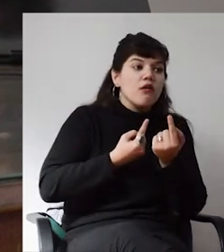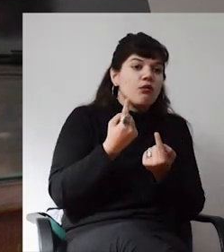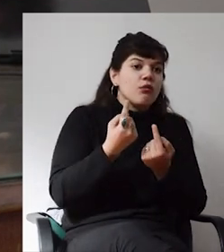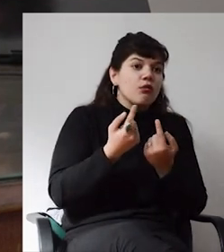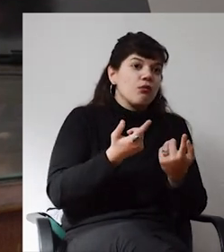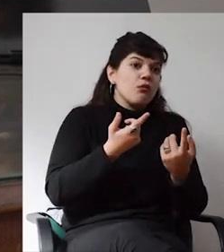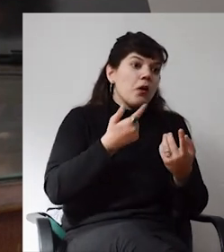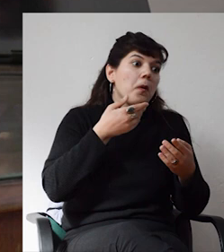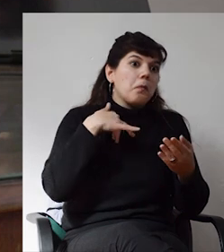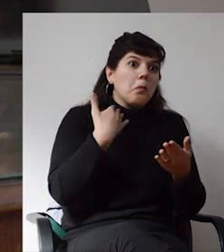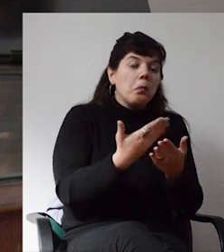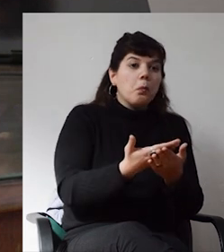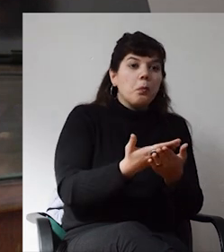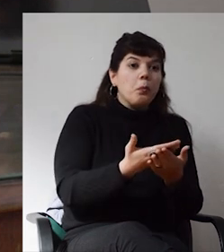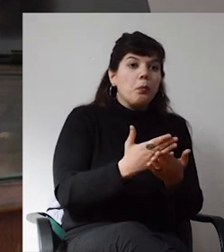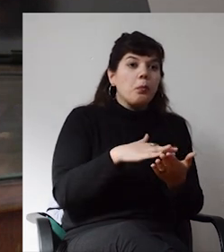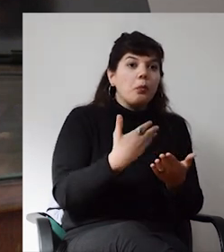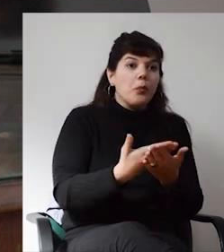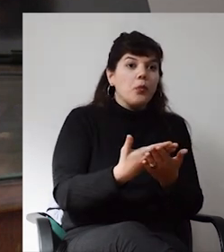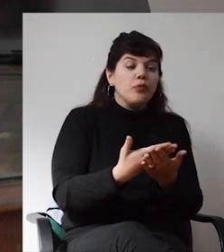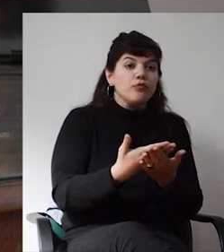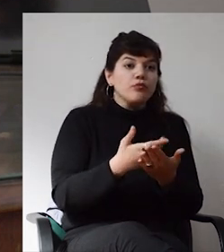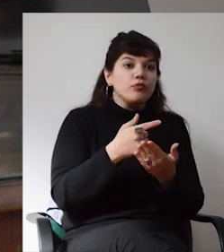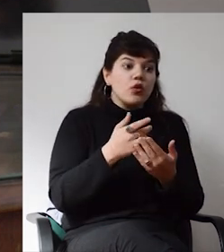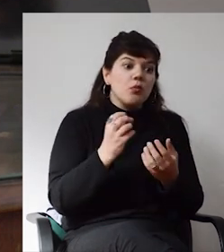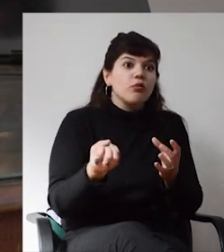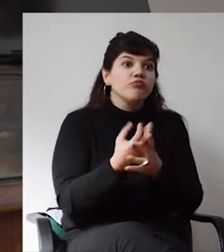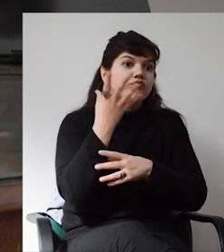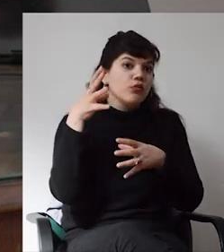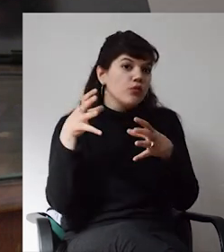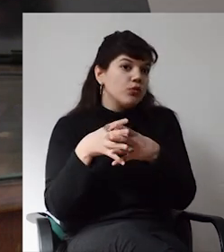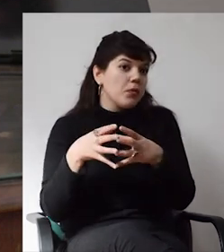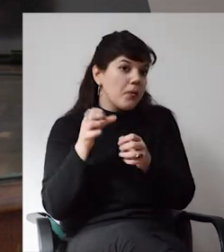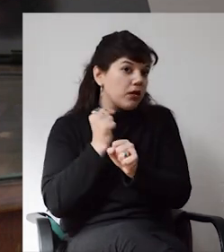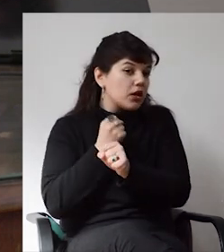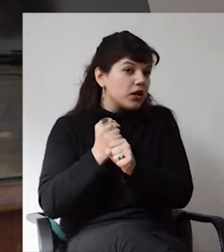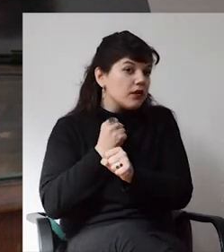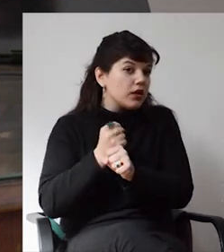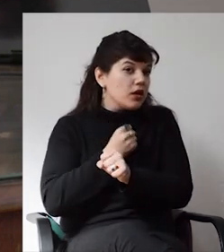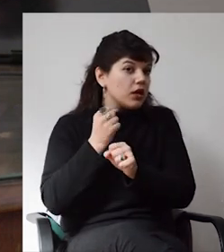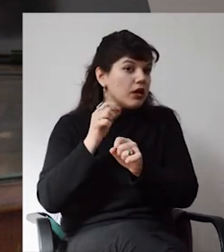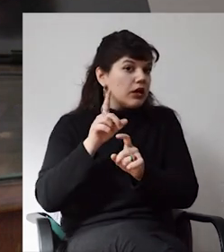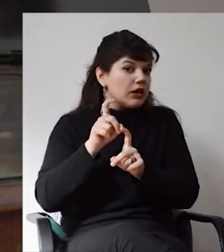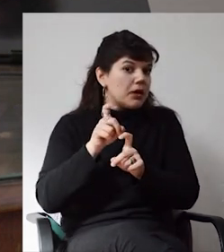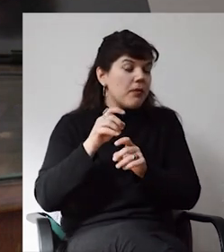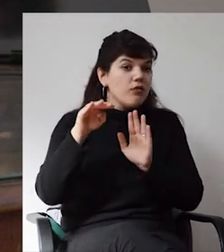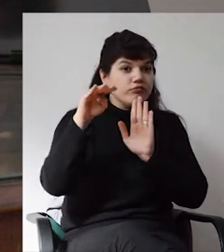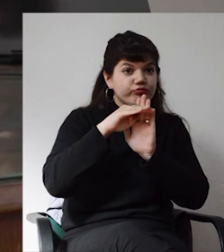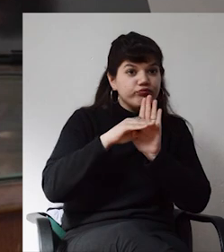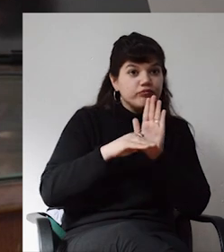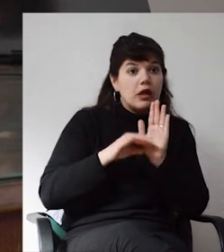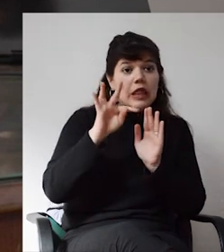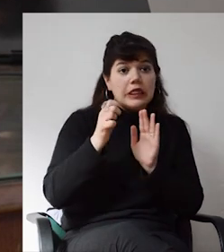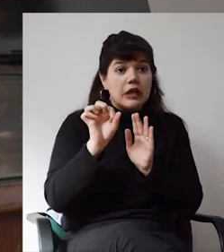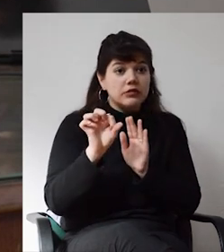estamos proponiendo la conformación de este grupo para trabajar sobre estructuras